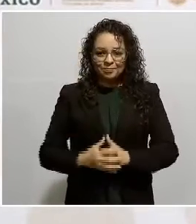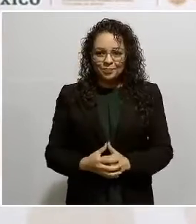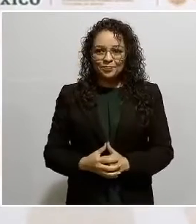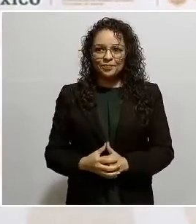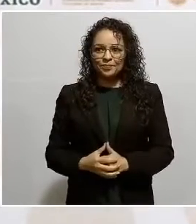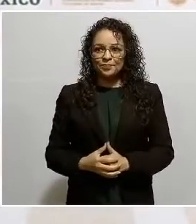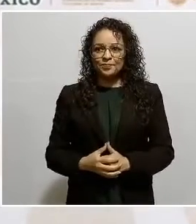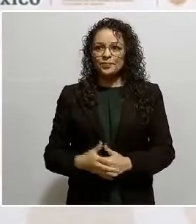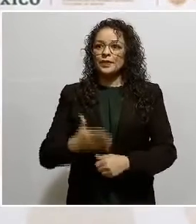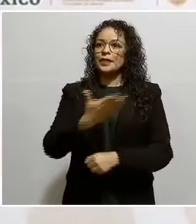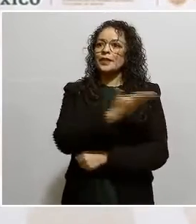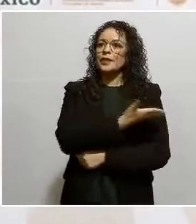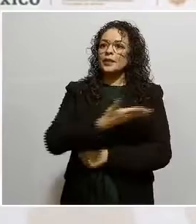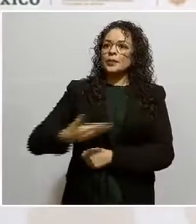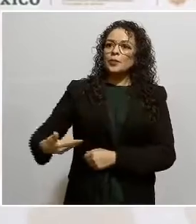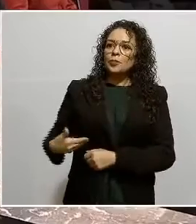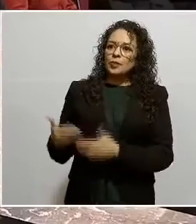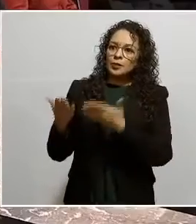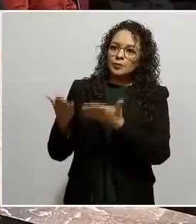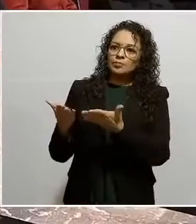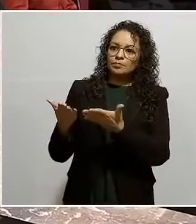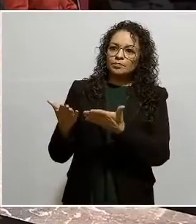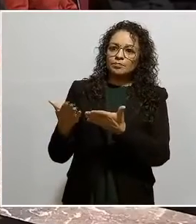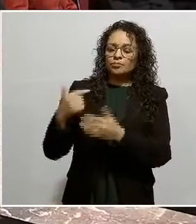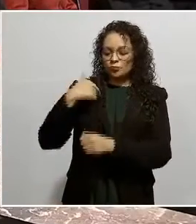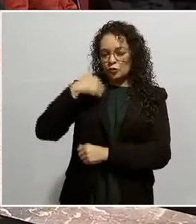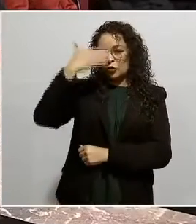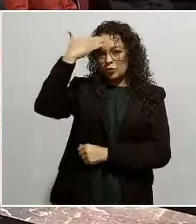Señor presidente, que sabemos que está aquí en